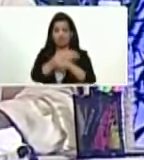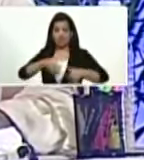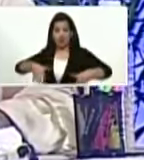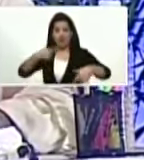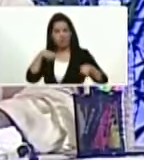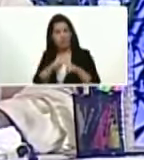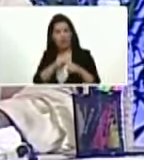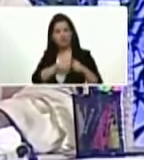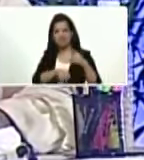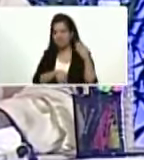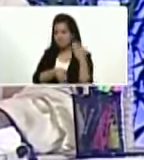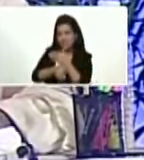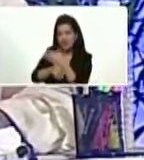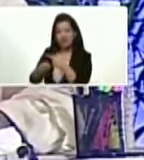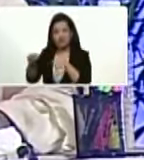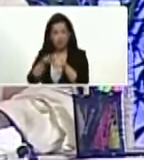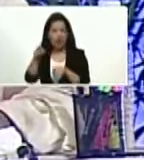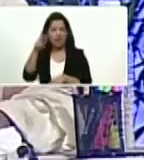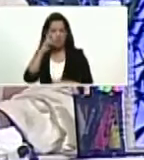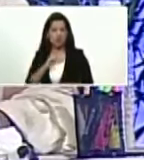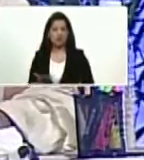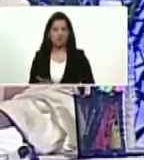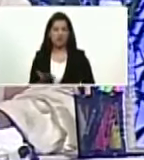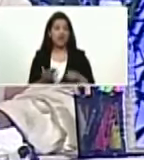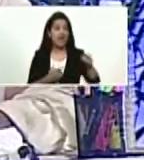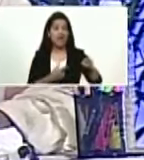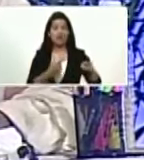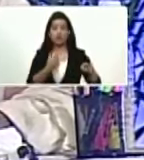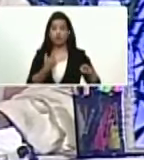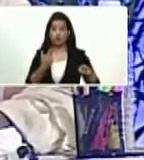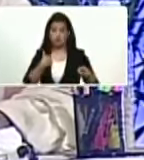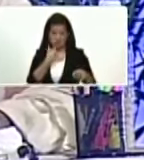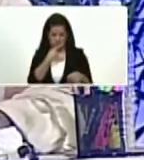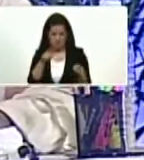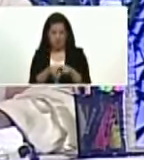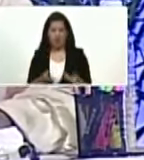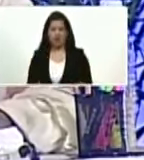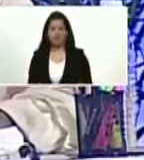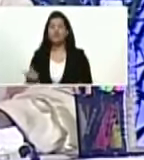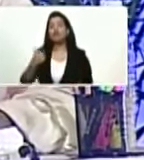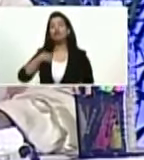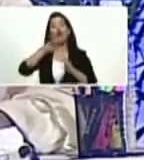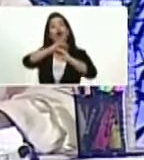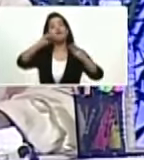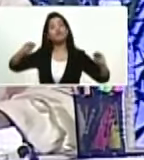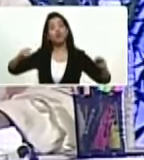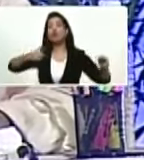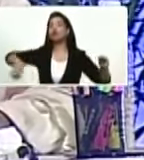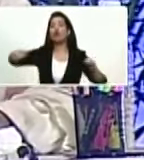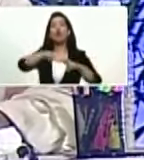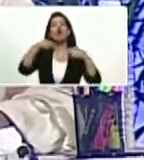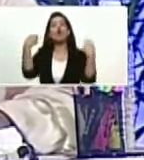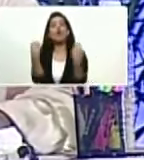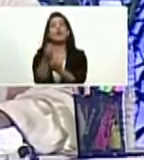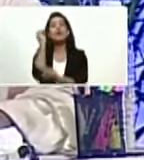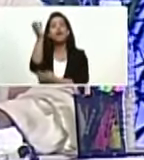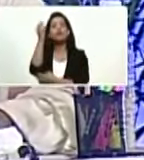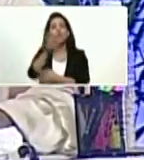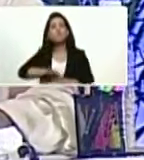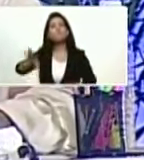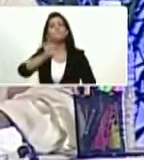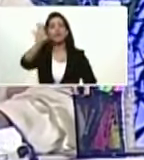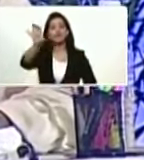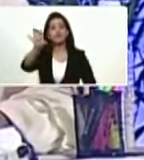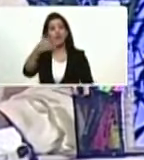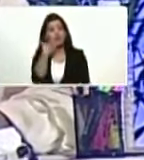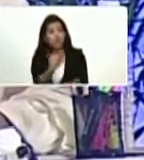Por eso es que yo he convocado al Congreso de la Patria. Y aspiro y espero que ustedes, trabajadores,